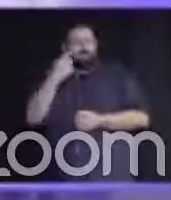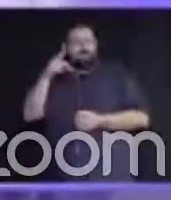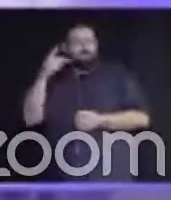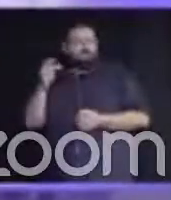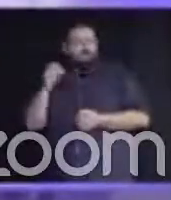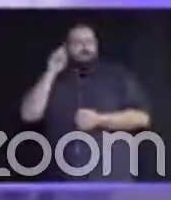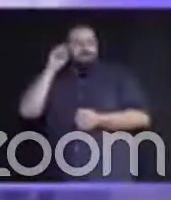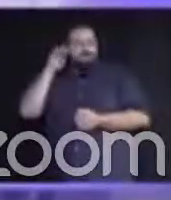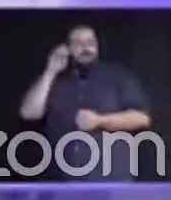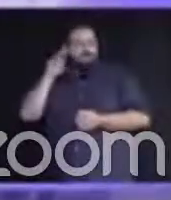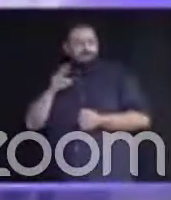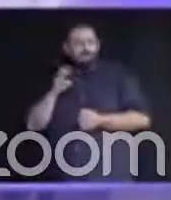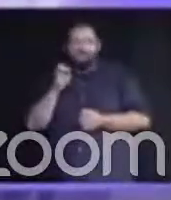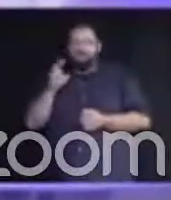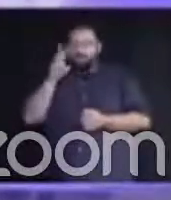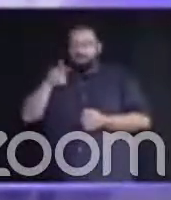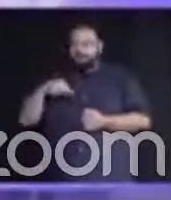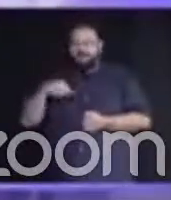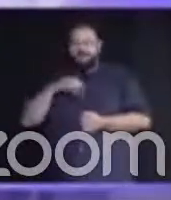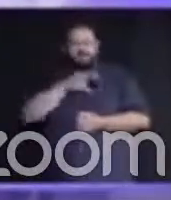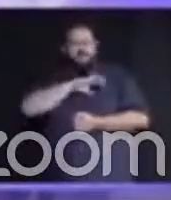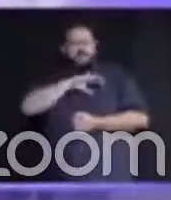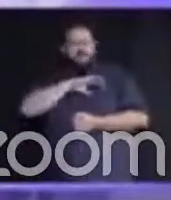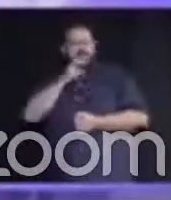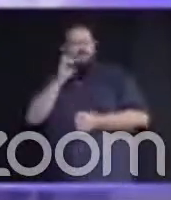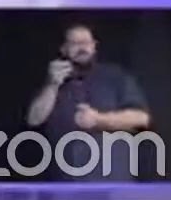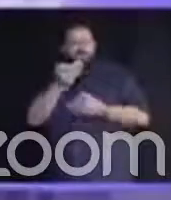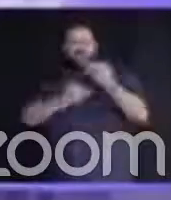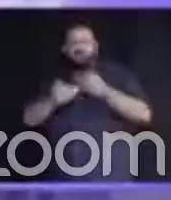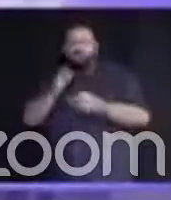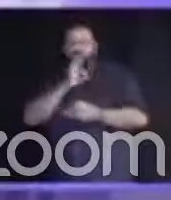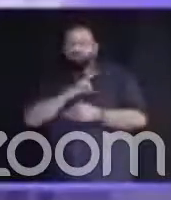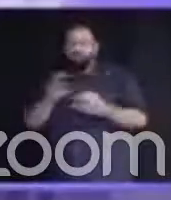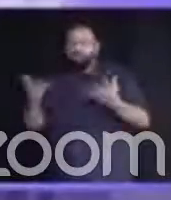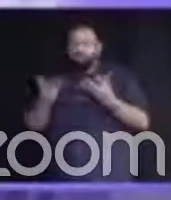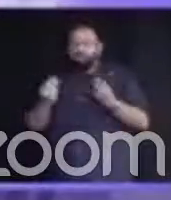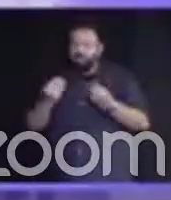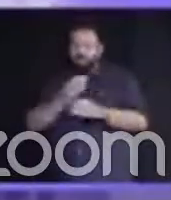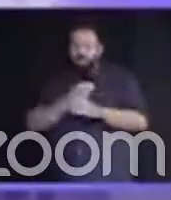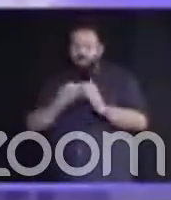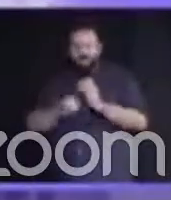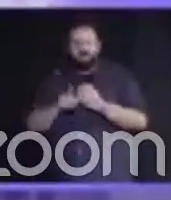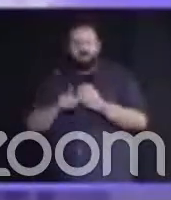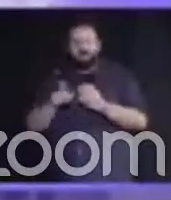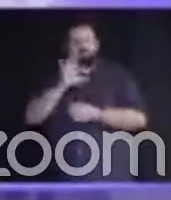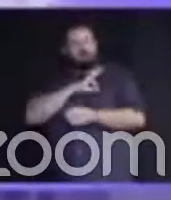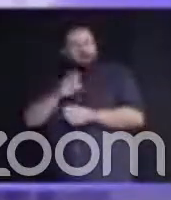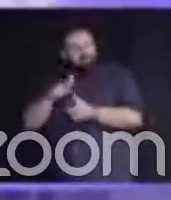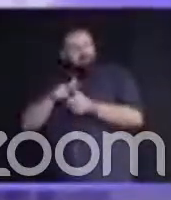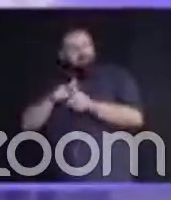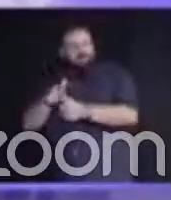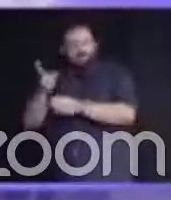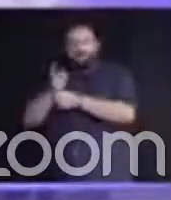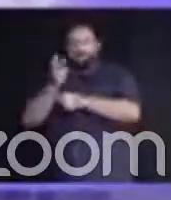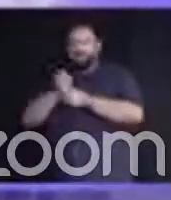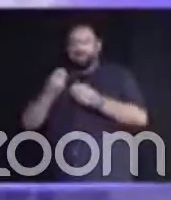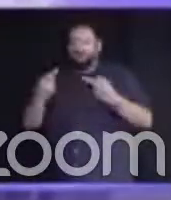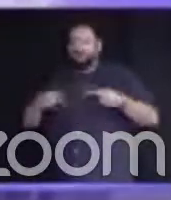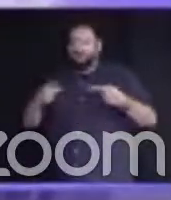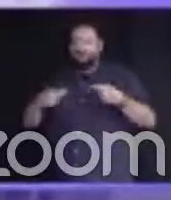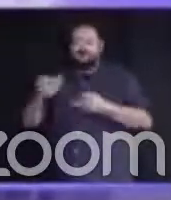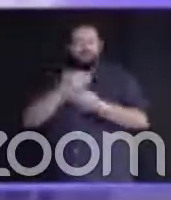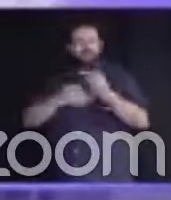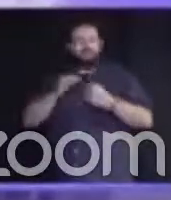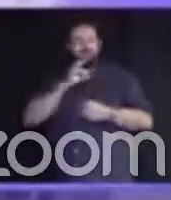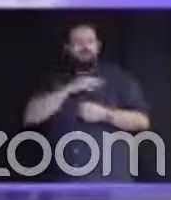pero le tenemos mucho cariño a esta plataforma, porque podemos hacer muchas cosas. Ustedes pueden invitar gente, mandarles todas estas herramientas